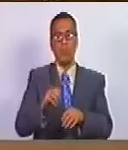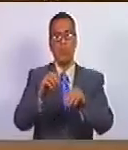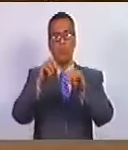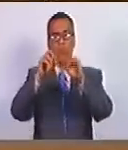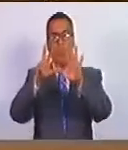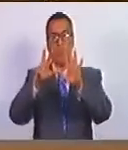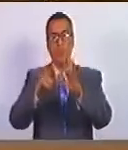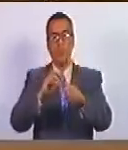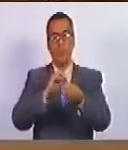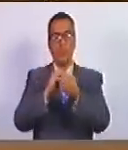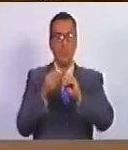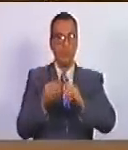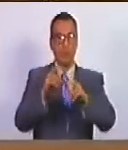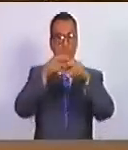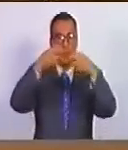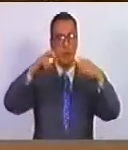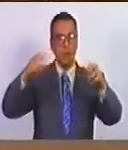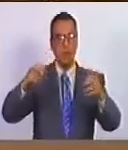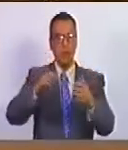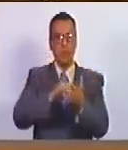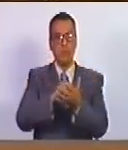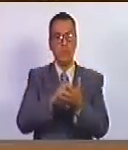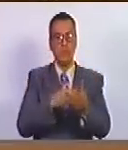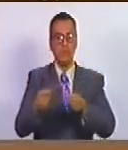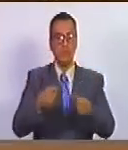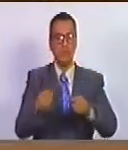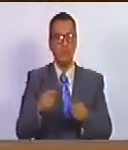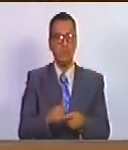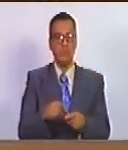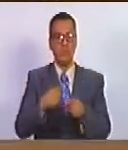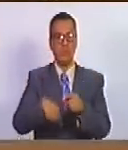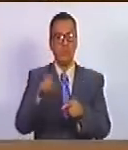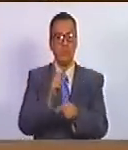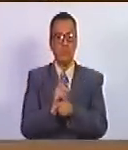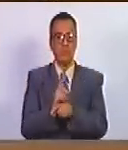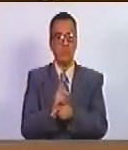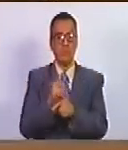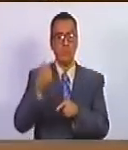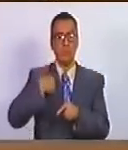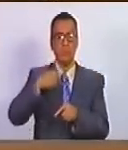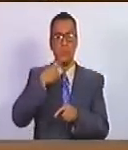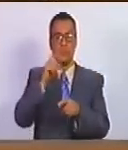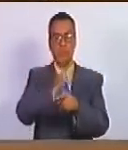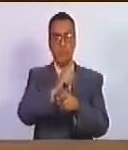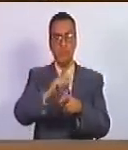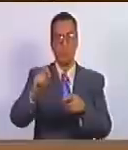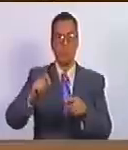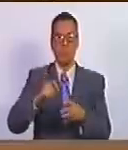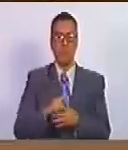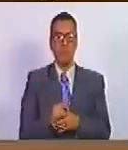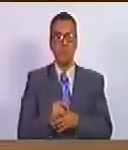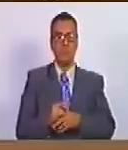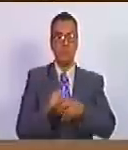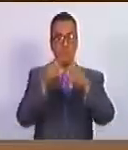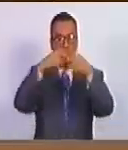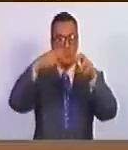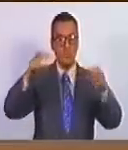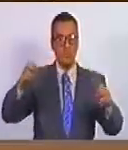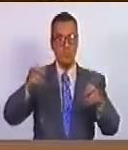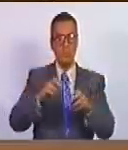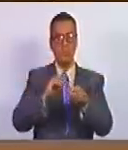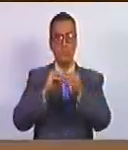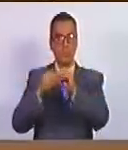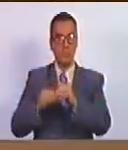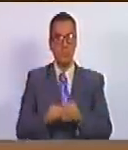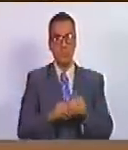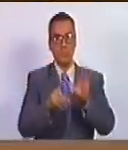Se propone modificar el epígrafe de la disposición transitoria única, el cual queda redactado en los siguientes términos. Epígrafe,